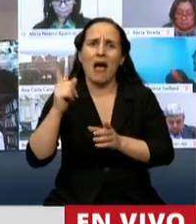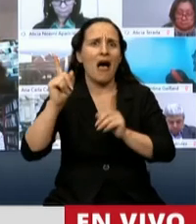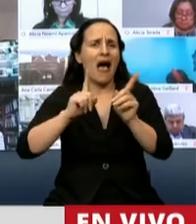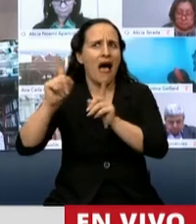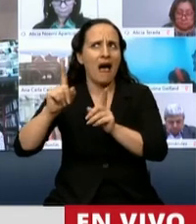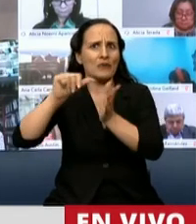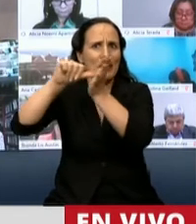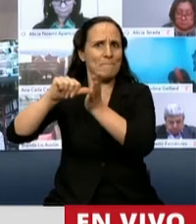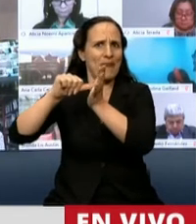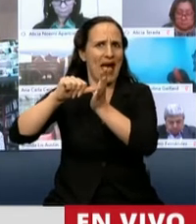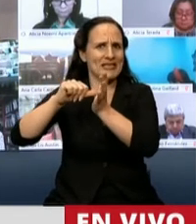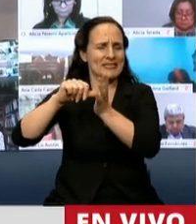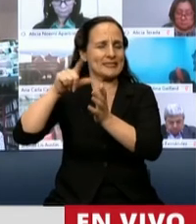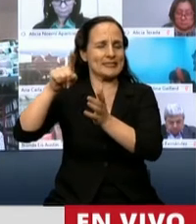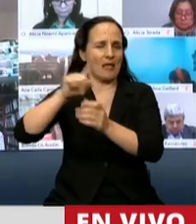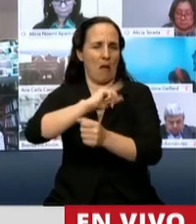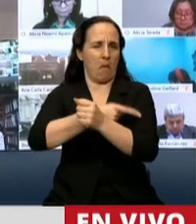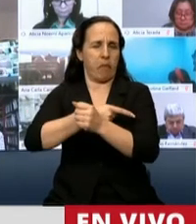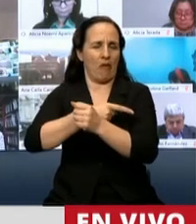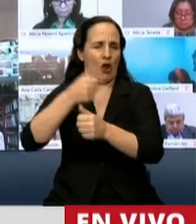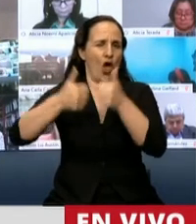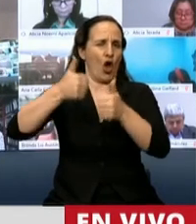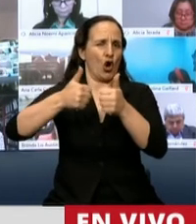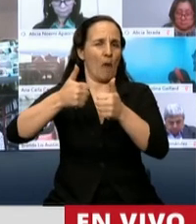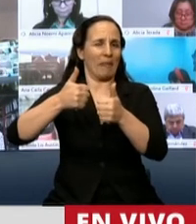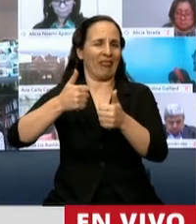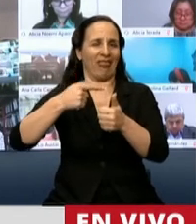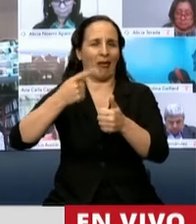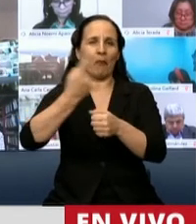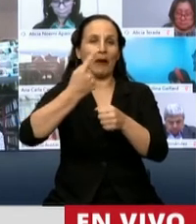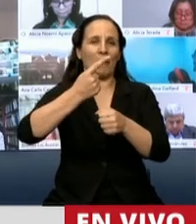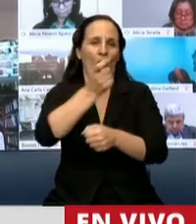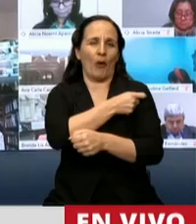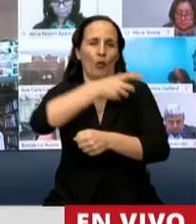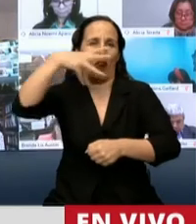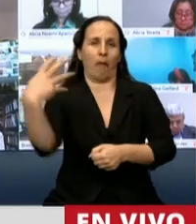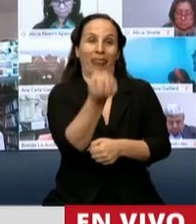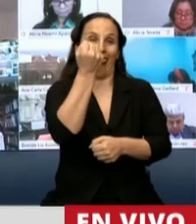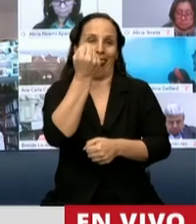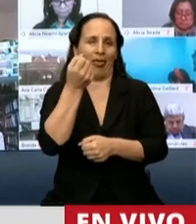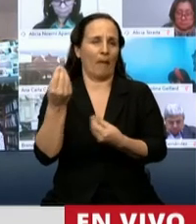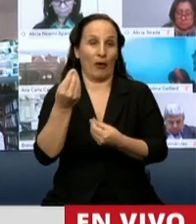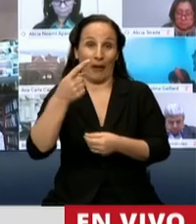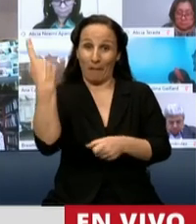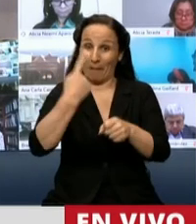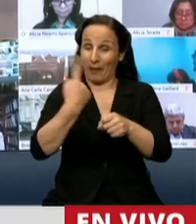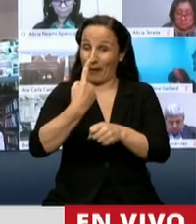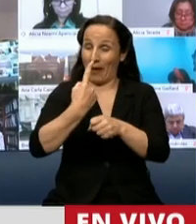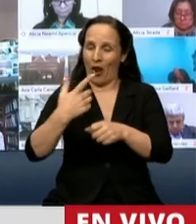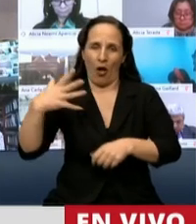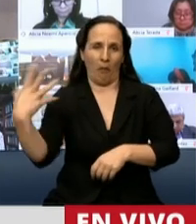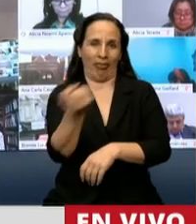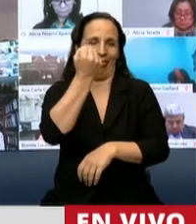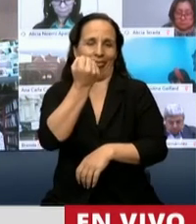potencias compiten para ver quién llega primero a la meta, porque esto da poder claramente a